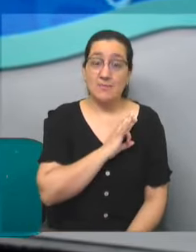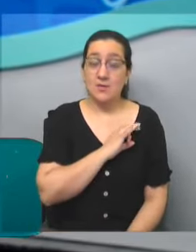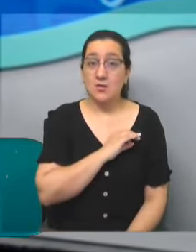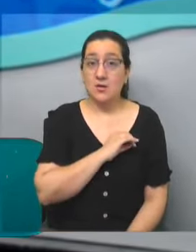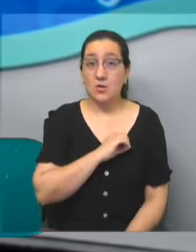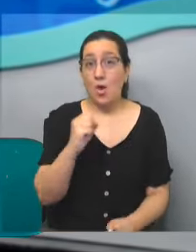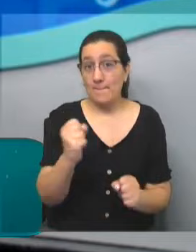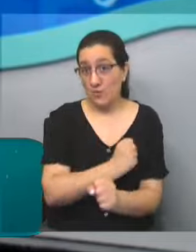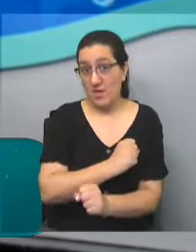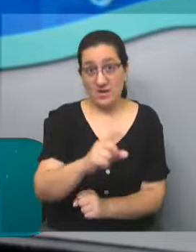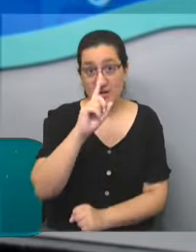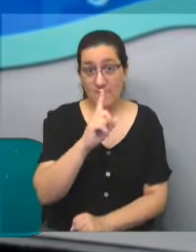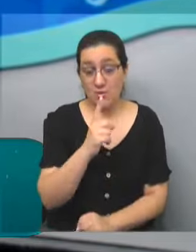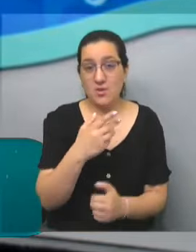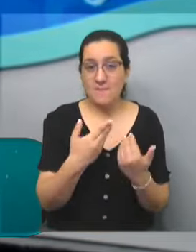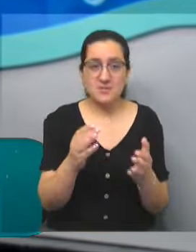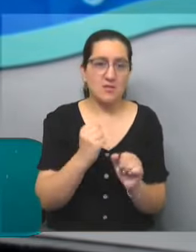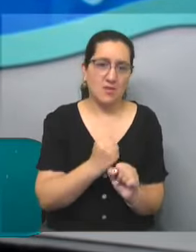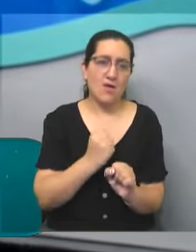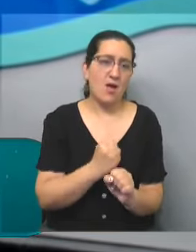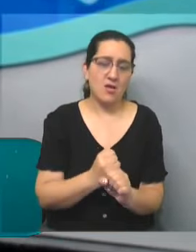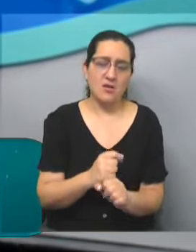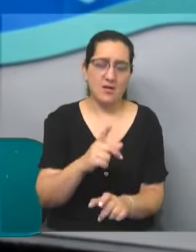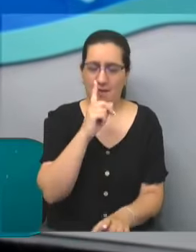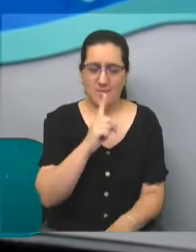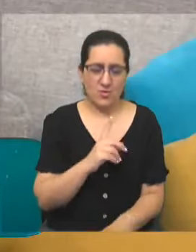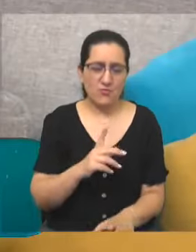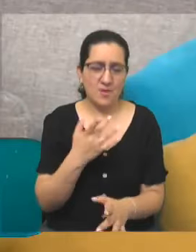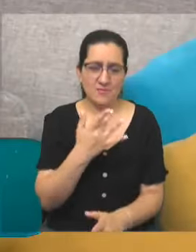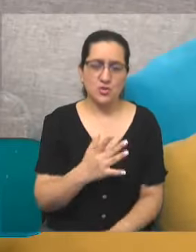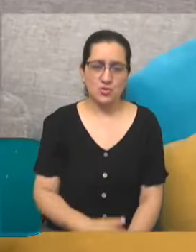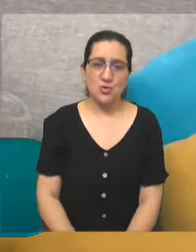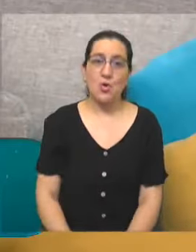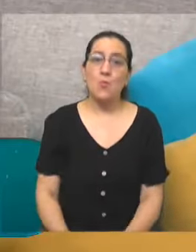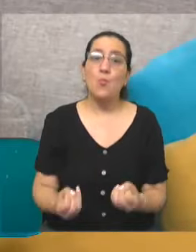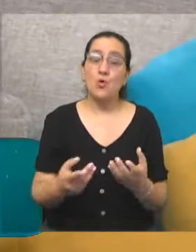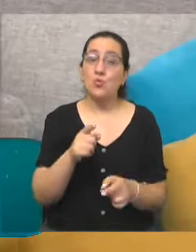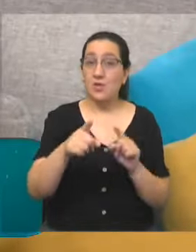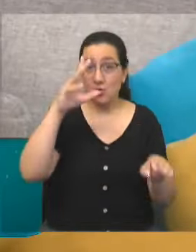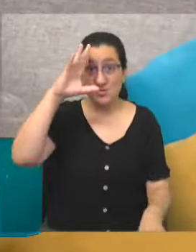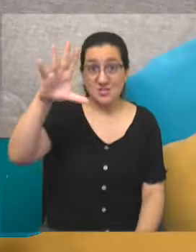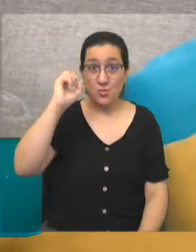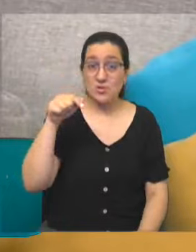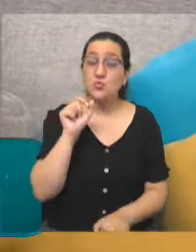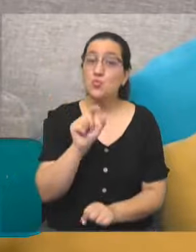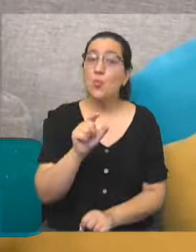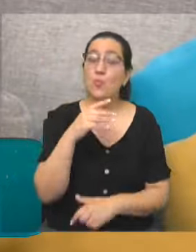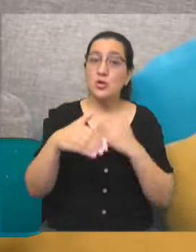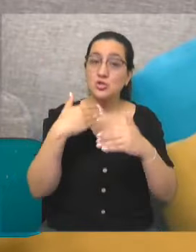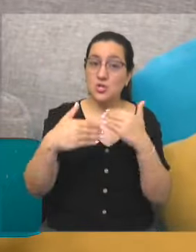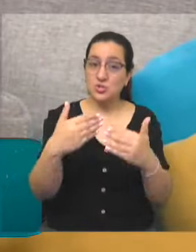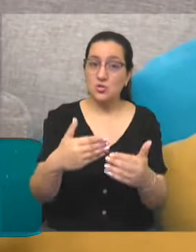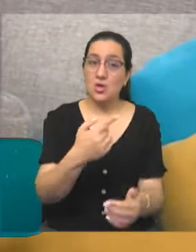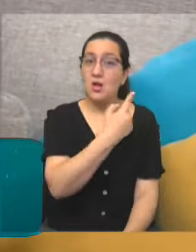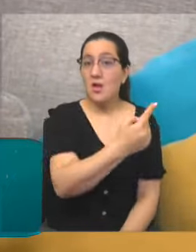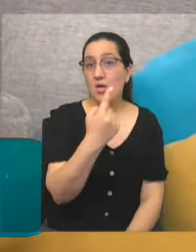vez que lo di y ya empecé a laburar, ya vení, fue maravilloso. Pero ahí, bueno, ustedes al recordar su propio proceso, seguramente cada